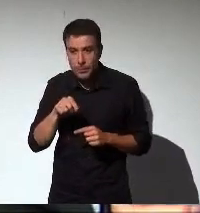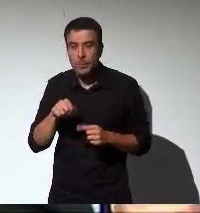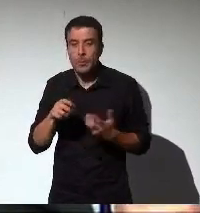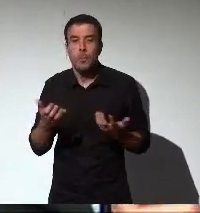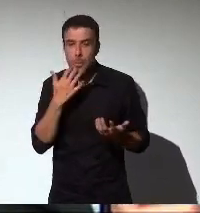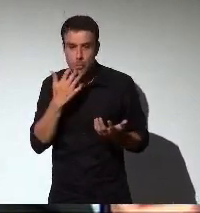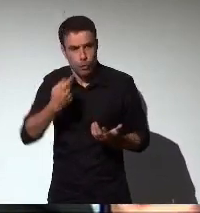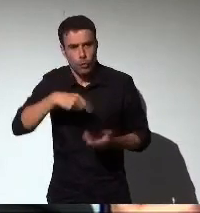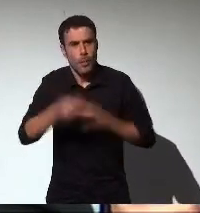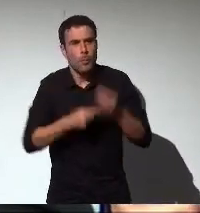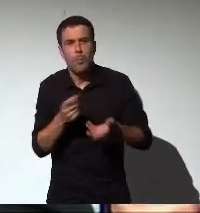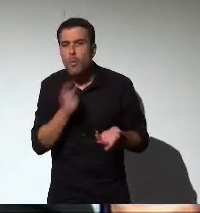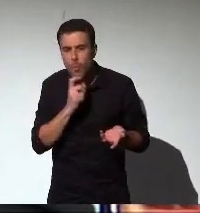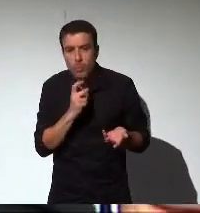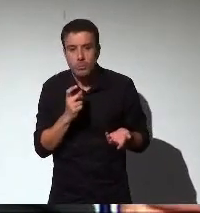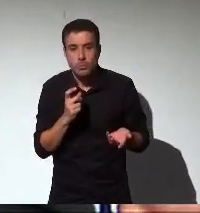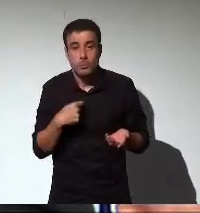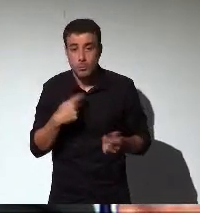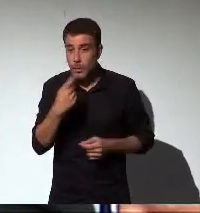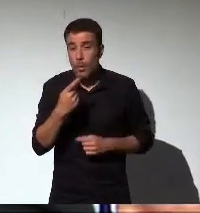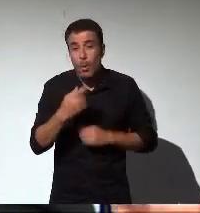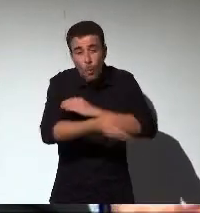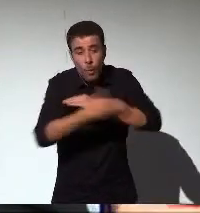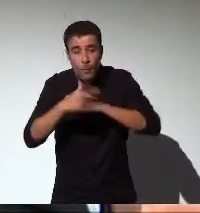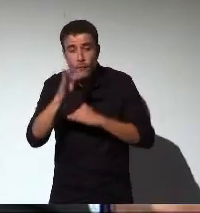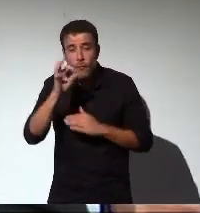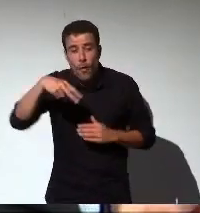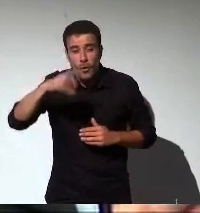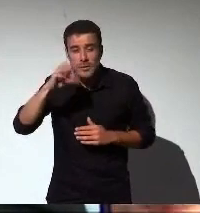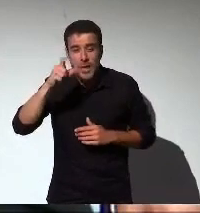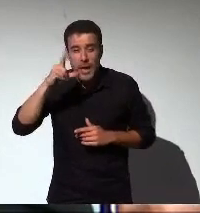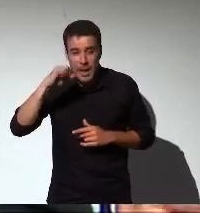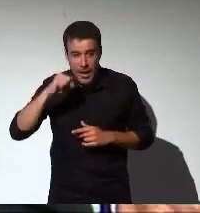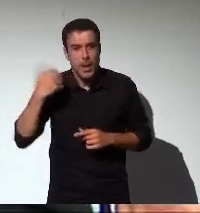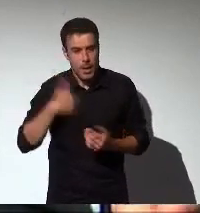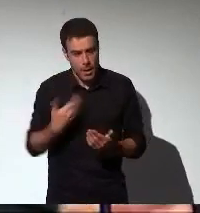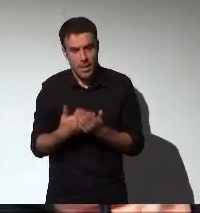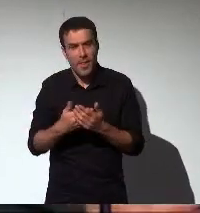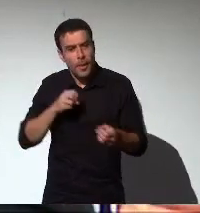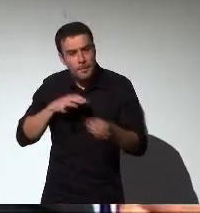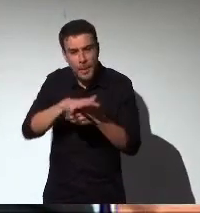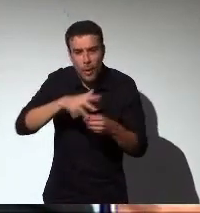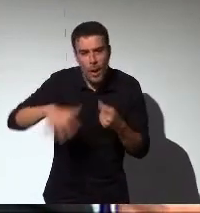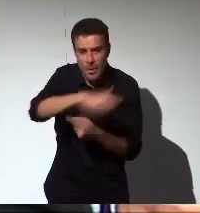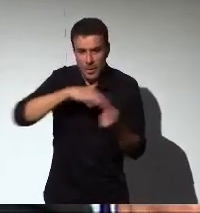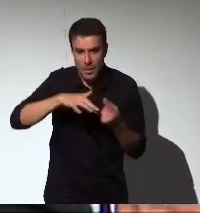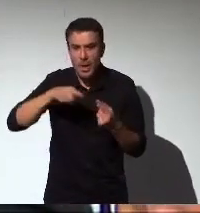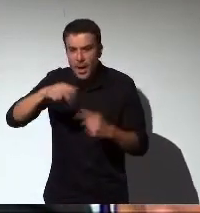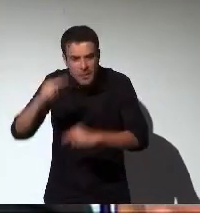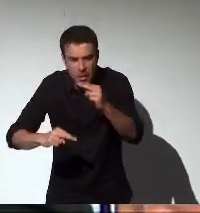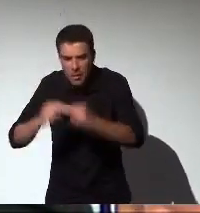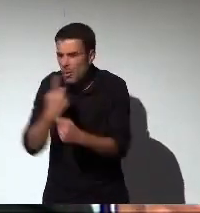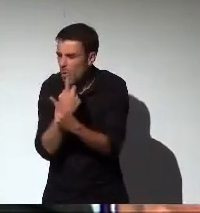decir alto y claro que el puerto de Fonsalía tiene vencida su declaración de impacto ambiental y que no es necesaria esa